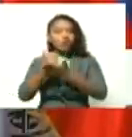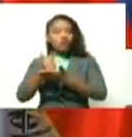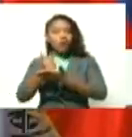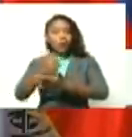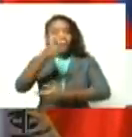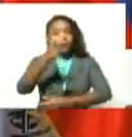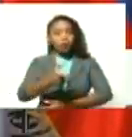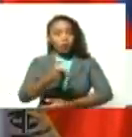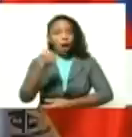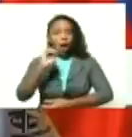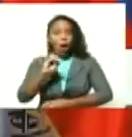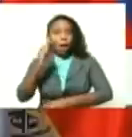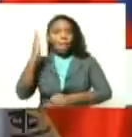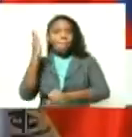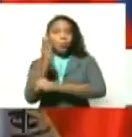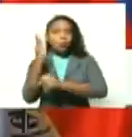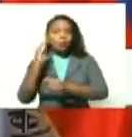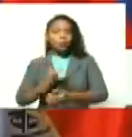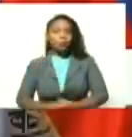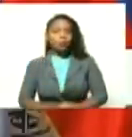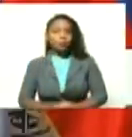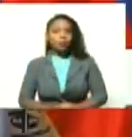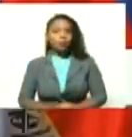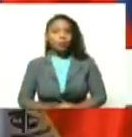o imputado.